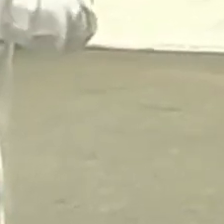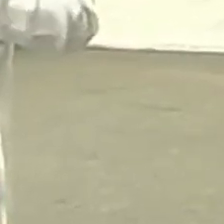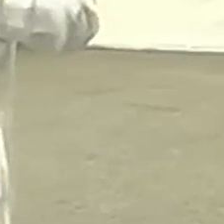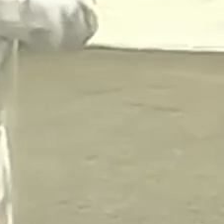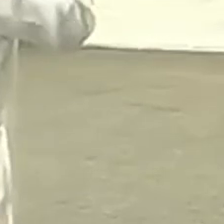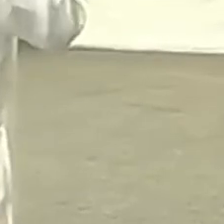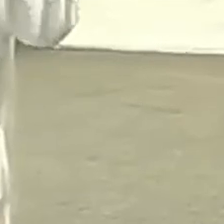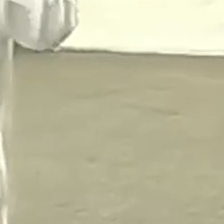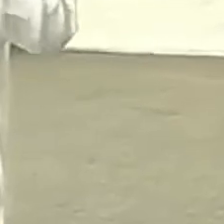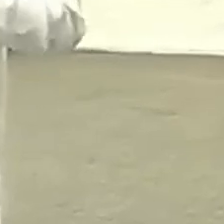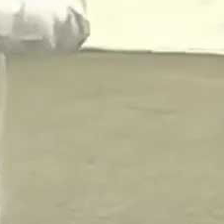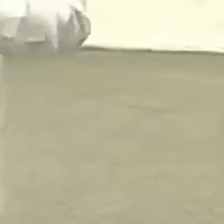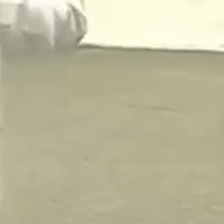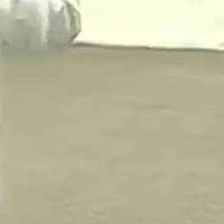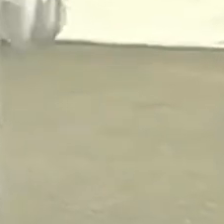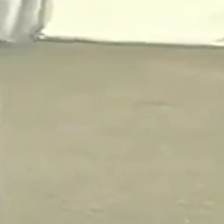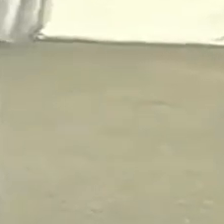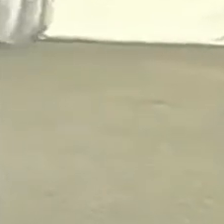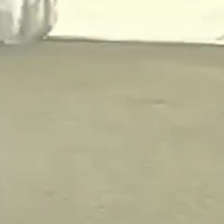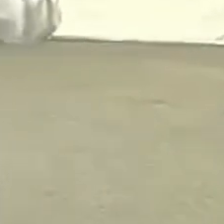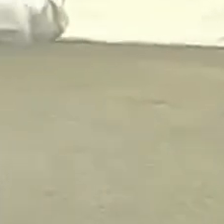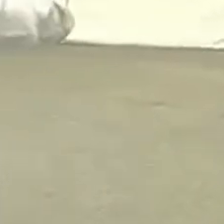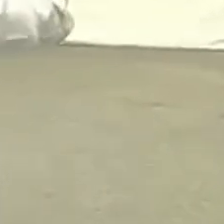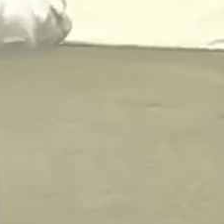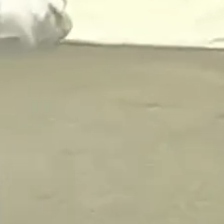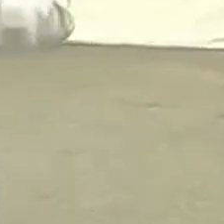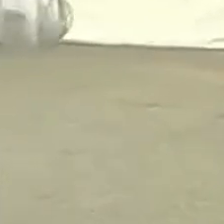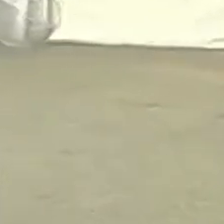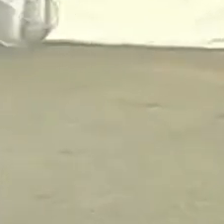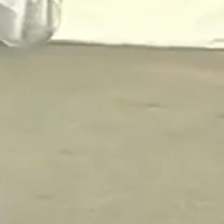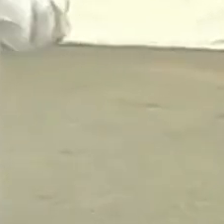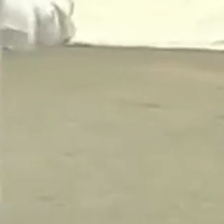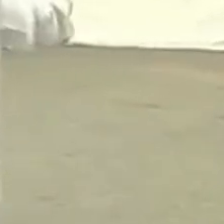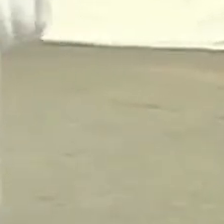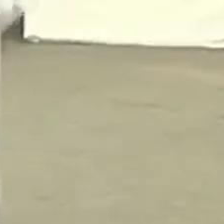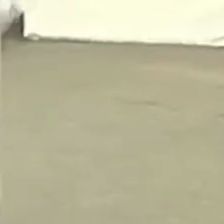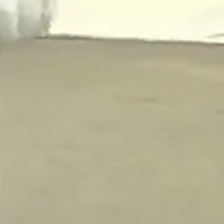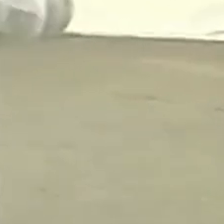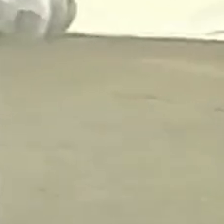5 años, hay que cuidarlos, hay que estar observándolos.